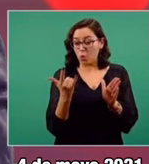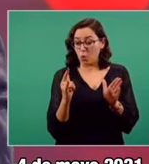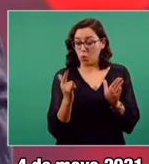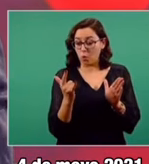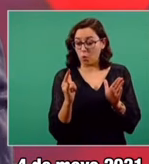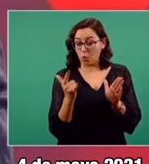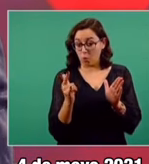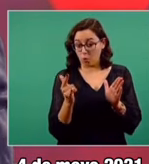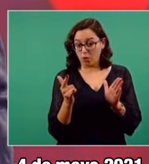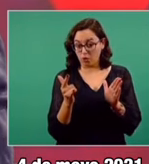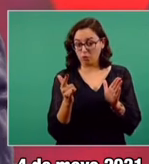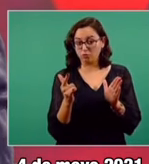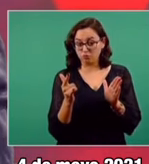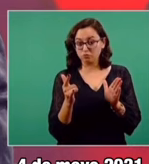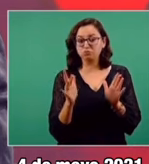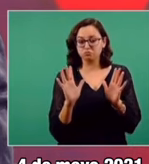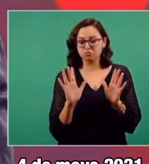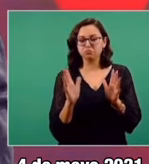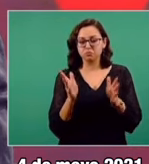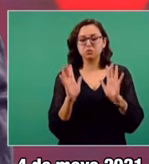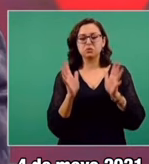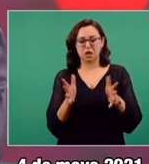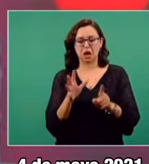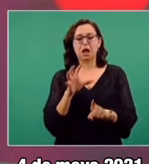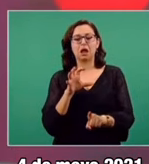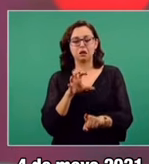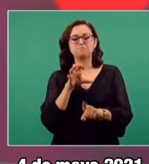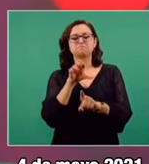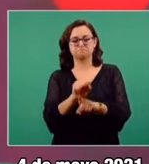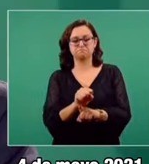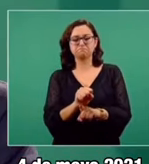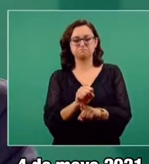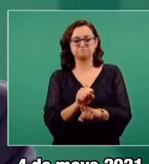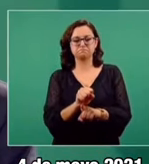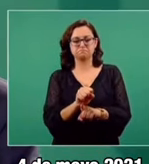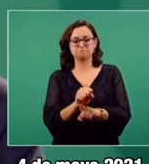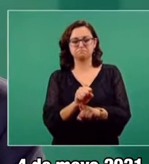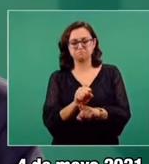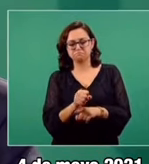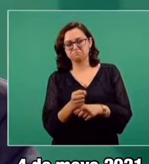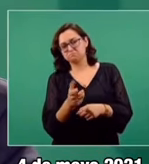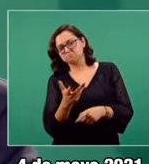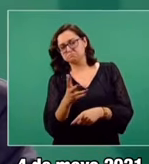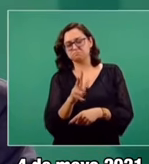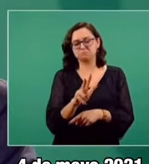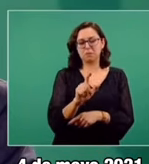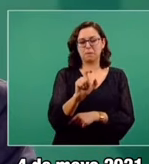año, julio, estaremos llegando a completar